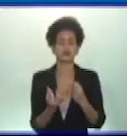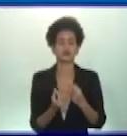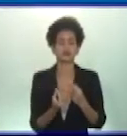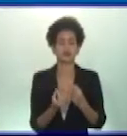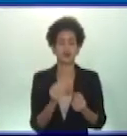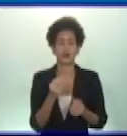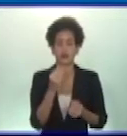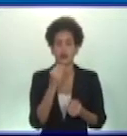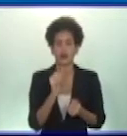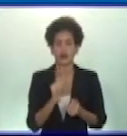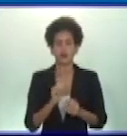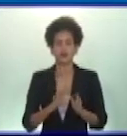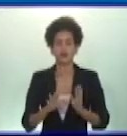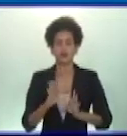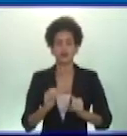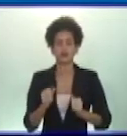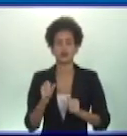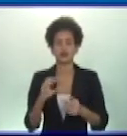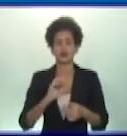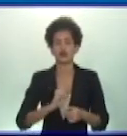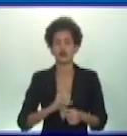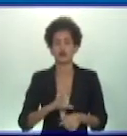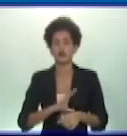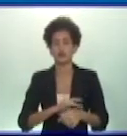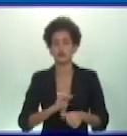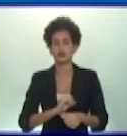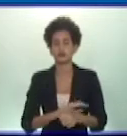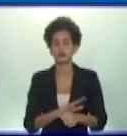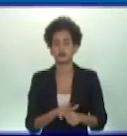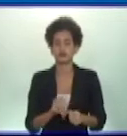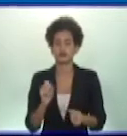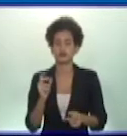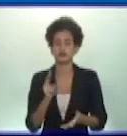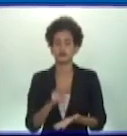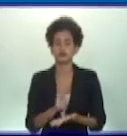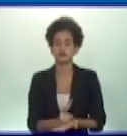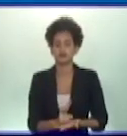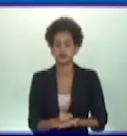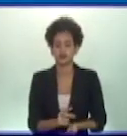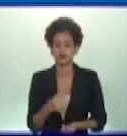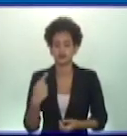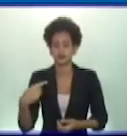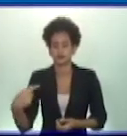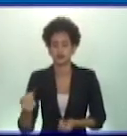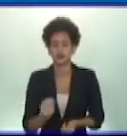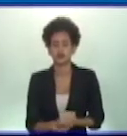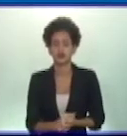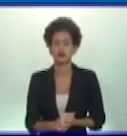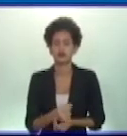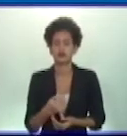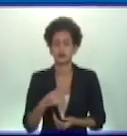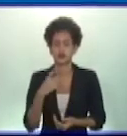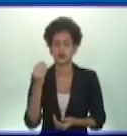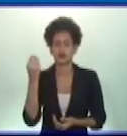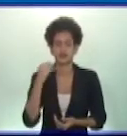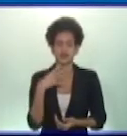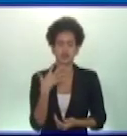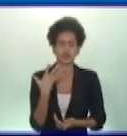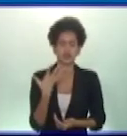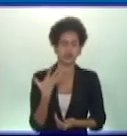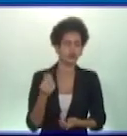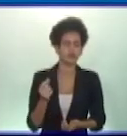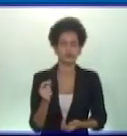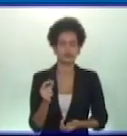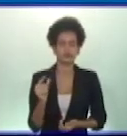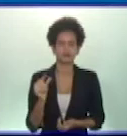la COVID-19 realiza un pesquisaje diario para detectar personas con síntomas de esta enfermedad. Si comienza a pesquisar a las